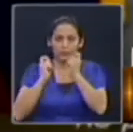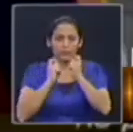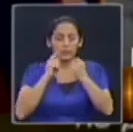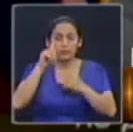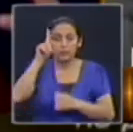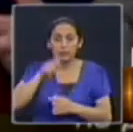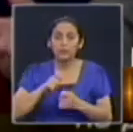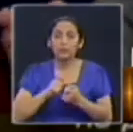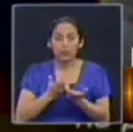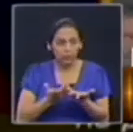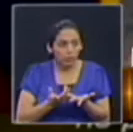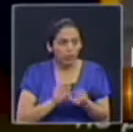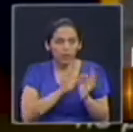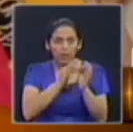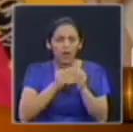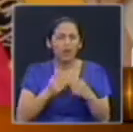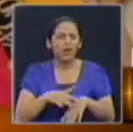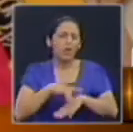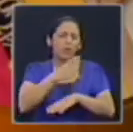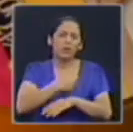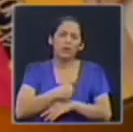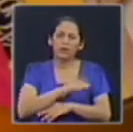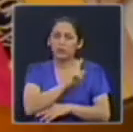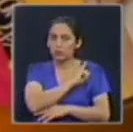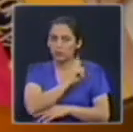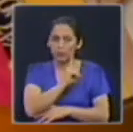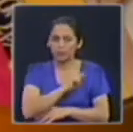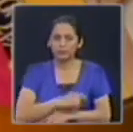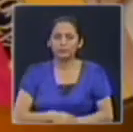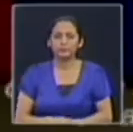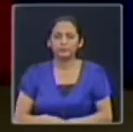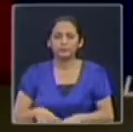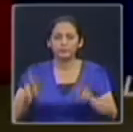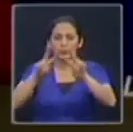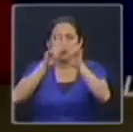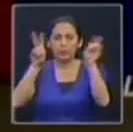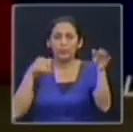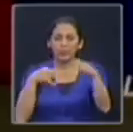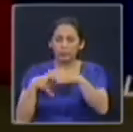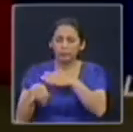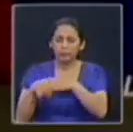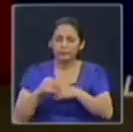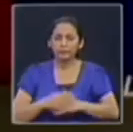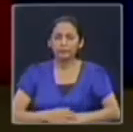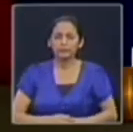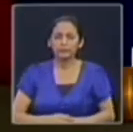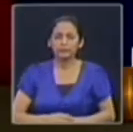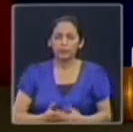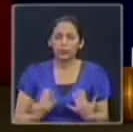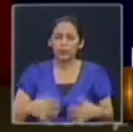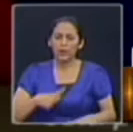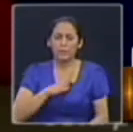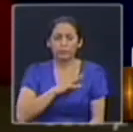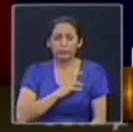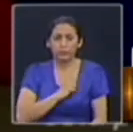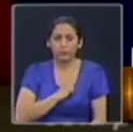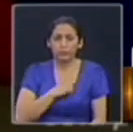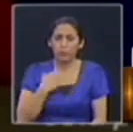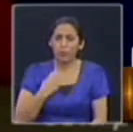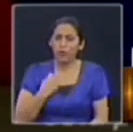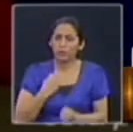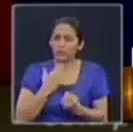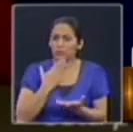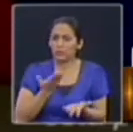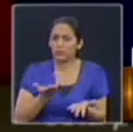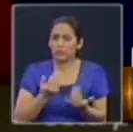resolver. No podemos dejar así las obras. Sobre las agresiones sexuales. Lo sucedido es gravísimo. Pero ahora la ciudadanía